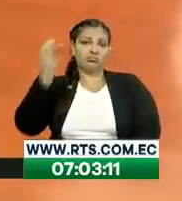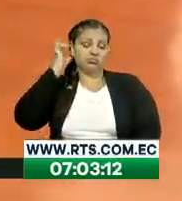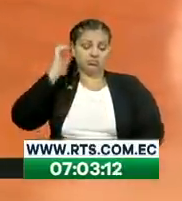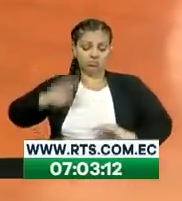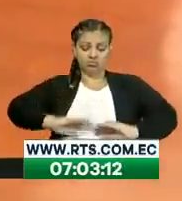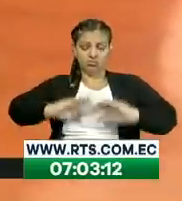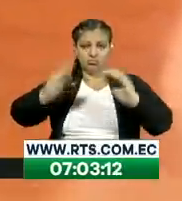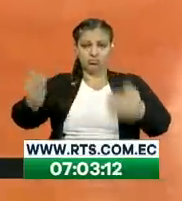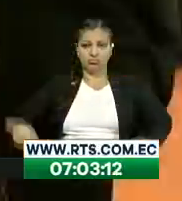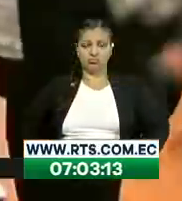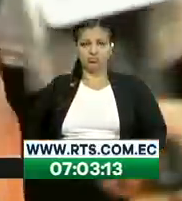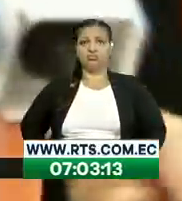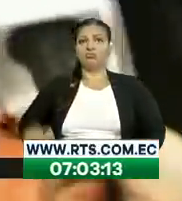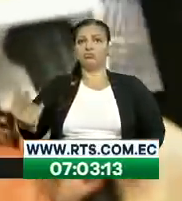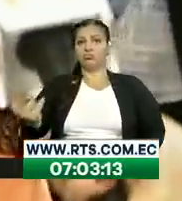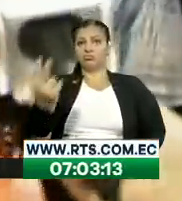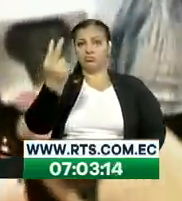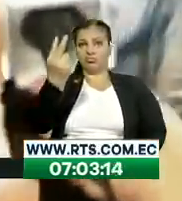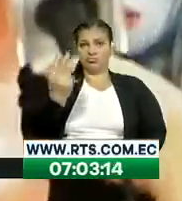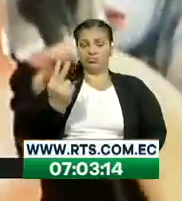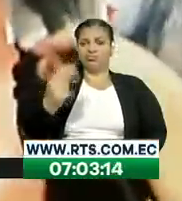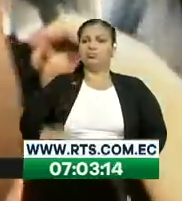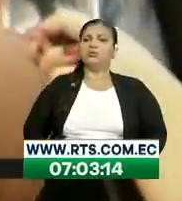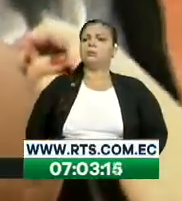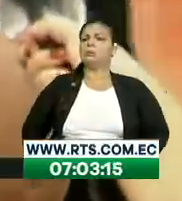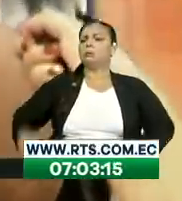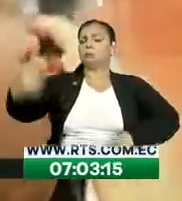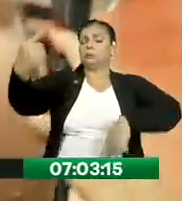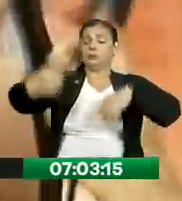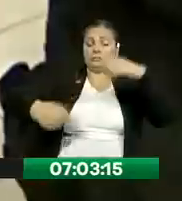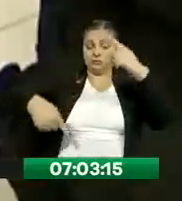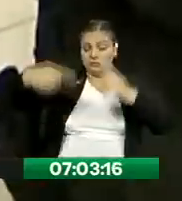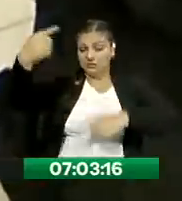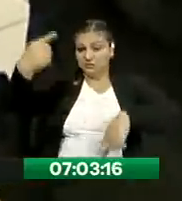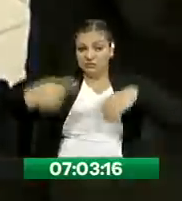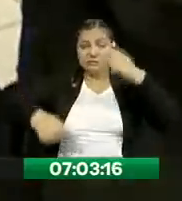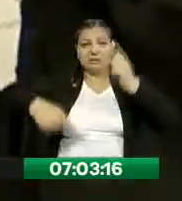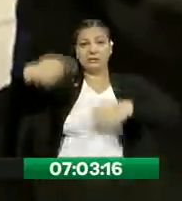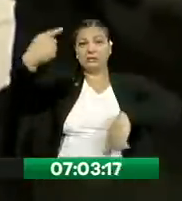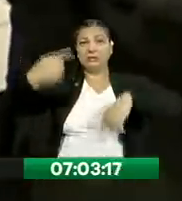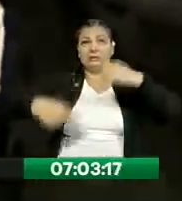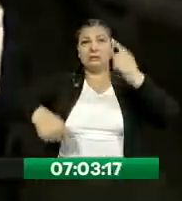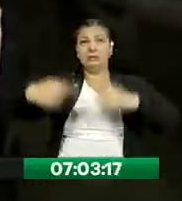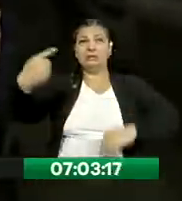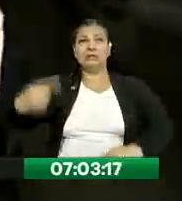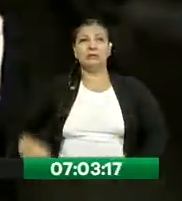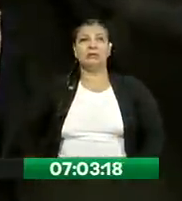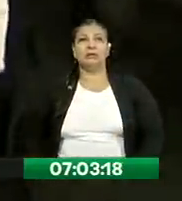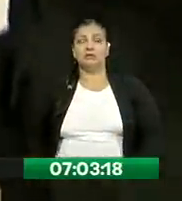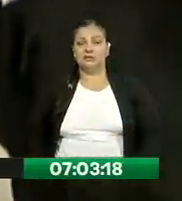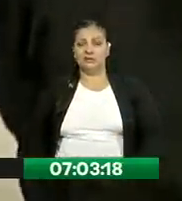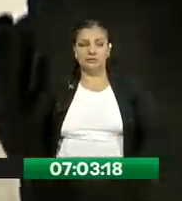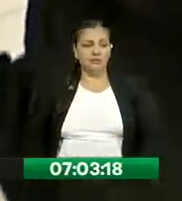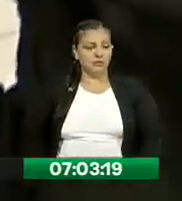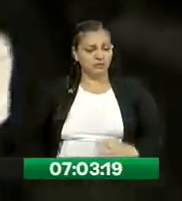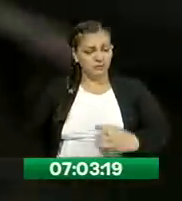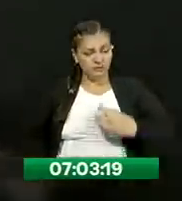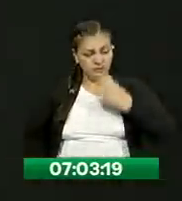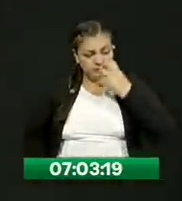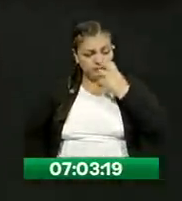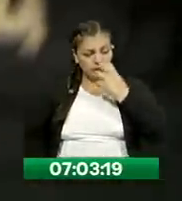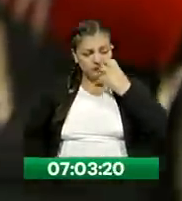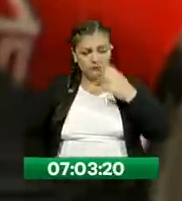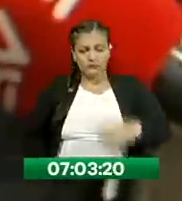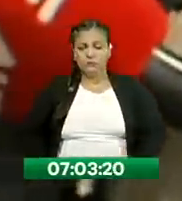con un machete a su hija, quien está embarazada, y a su esposa. Manifiesta que ha tenido discusiones con el conviviente de la hija,